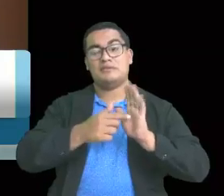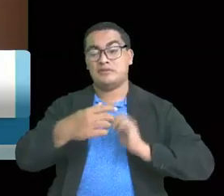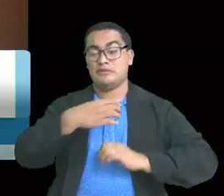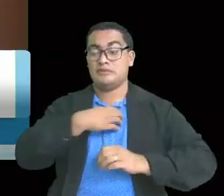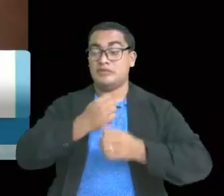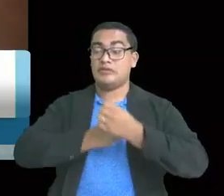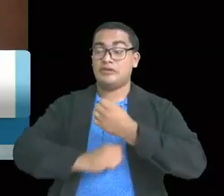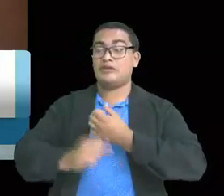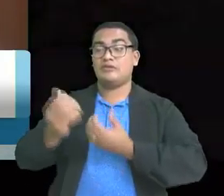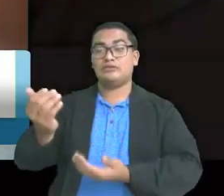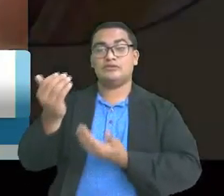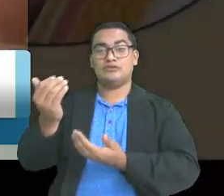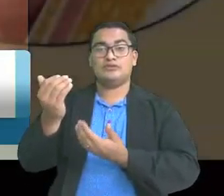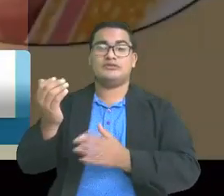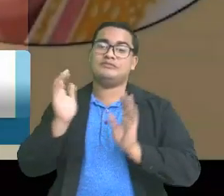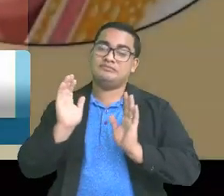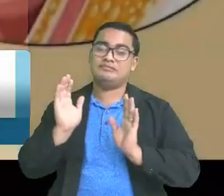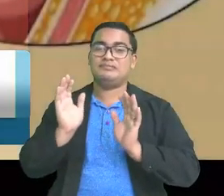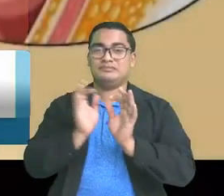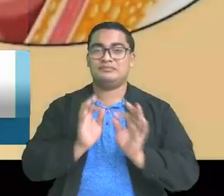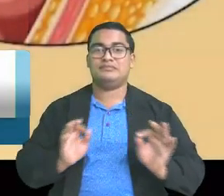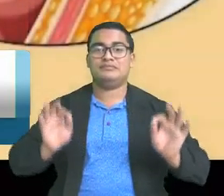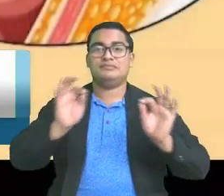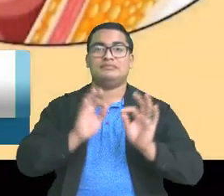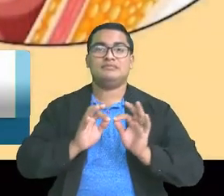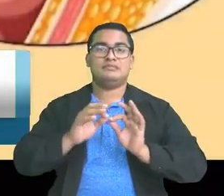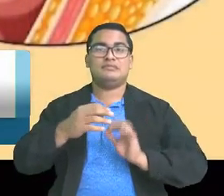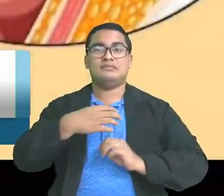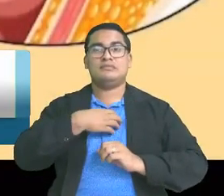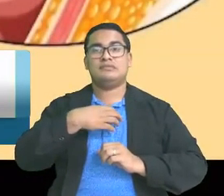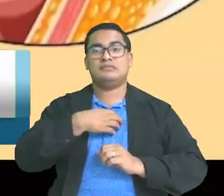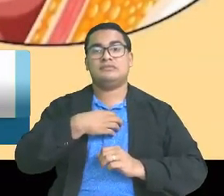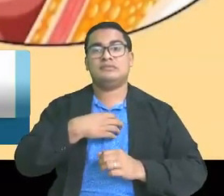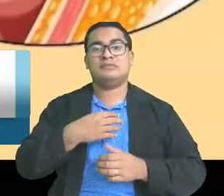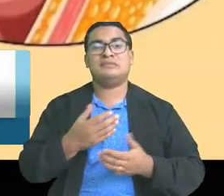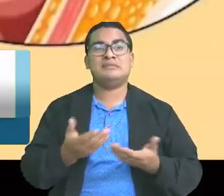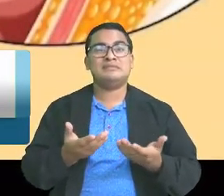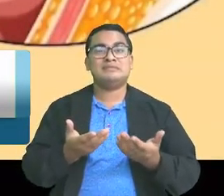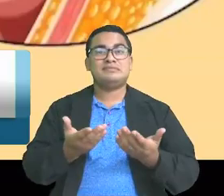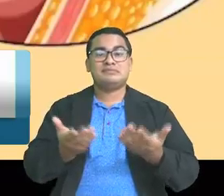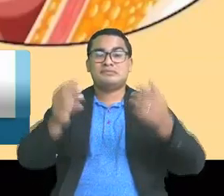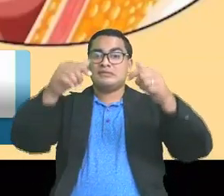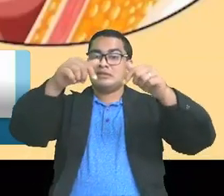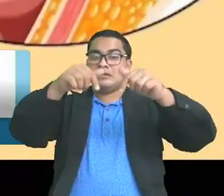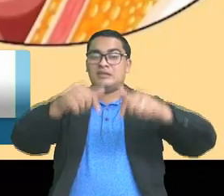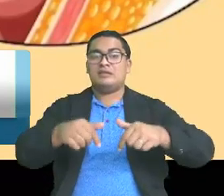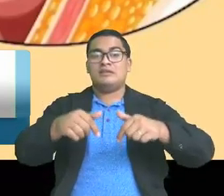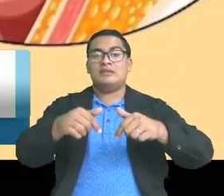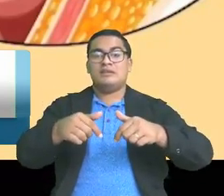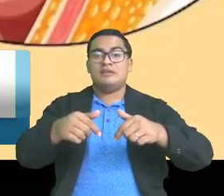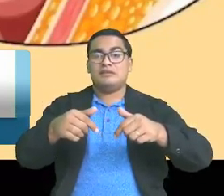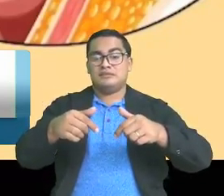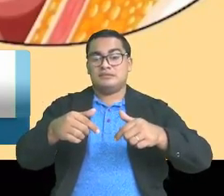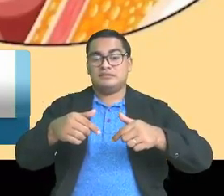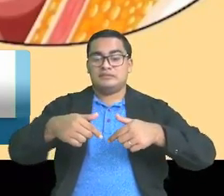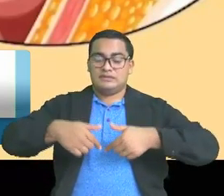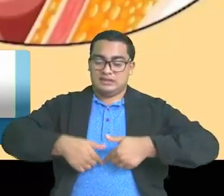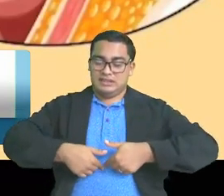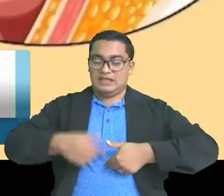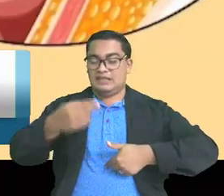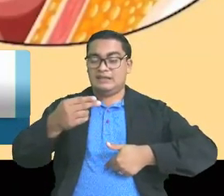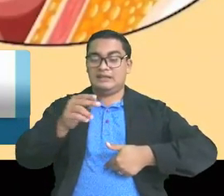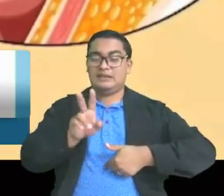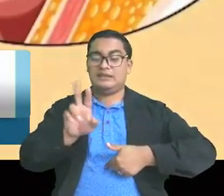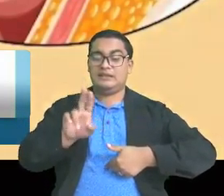está ahí, entonces te llega, te cala un poco más a los que tenemos hijos, pues. Ahora, la hernia y el llanto, lo que estábamos